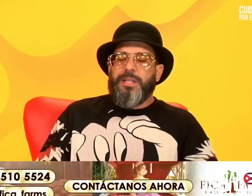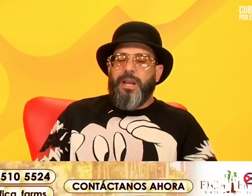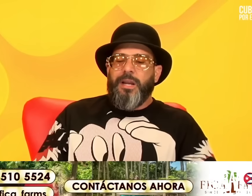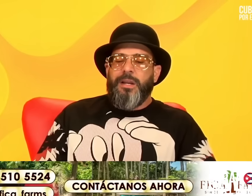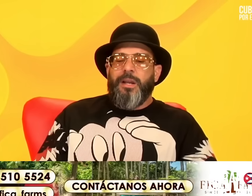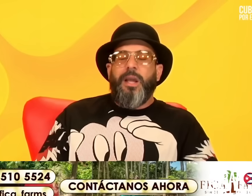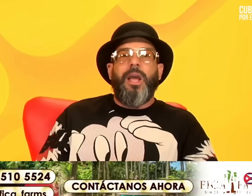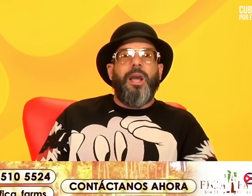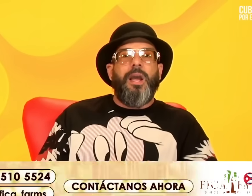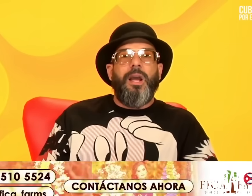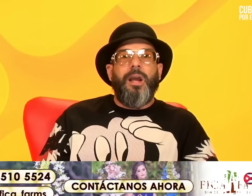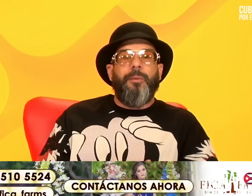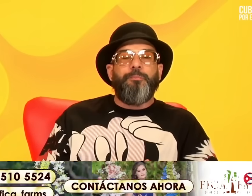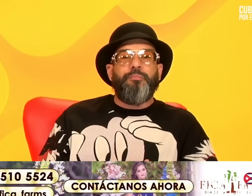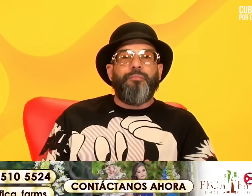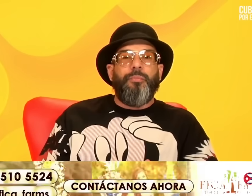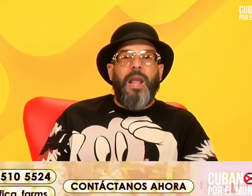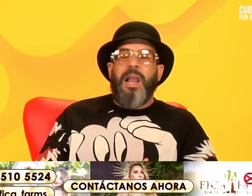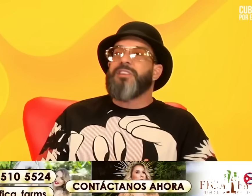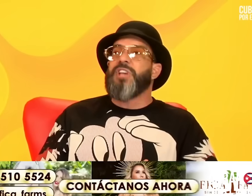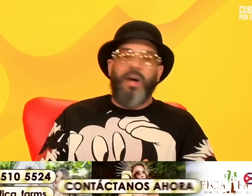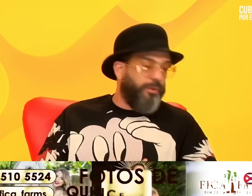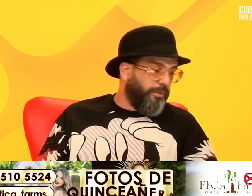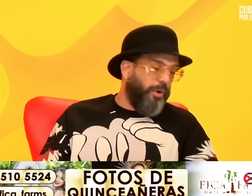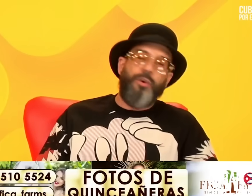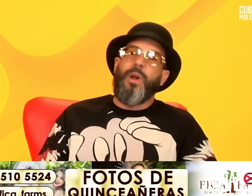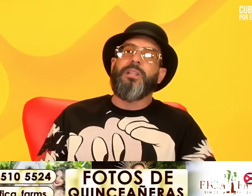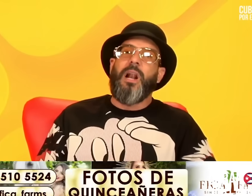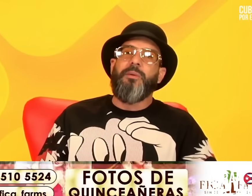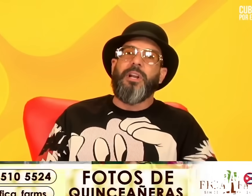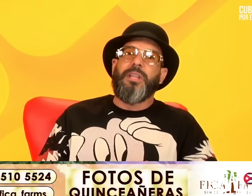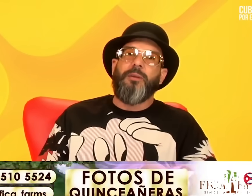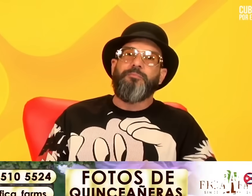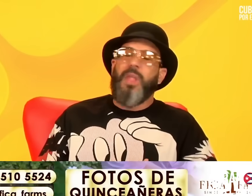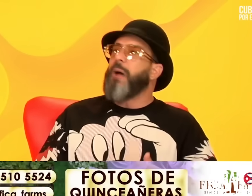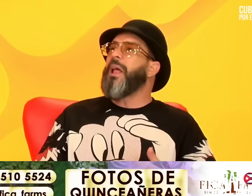directamente enlazado con nuestra libertad. Hablando